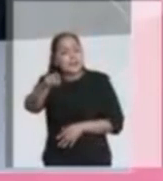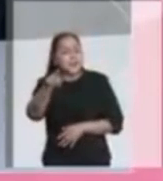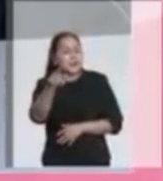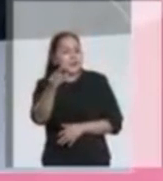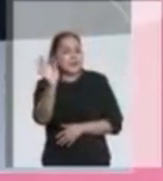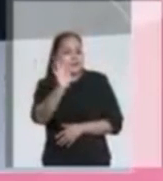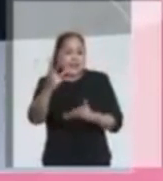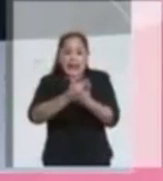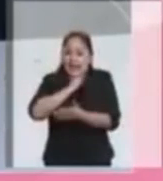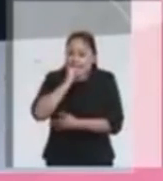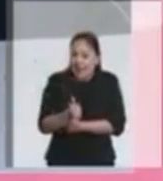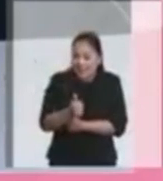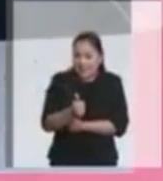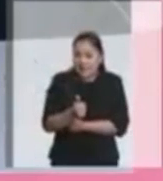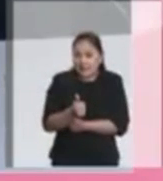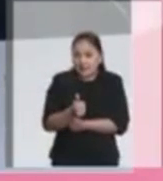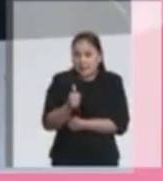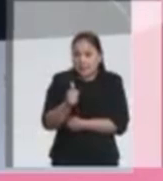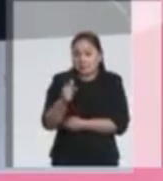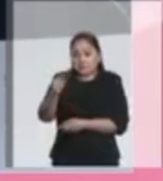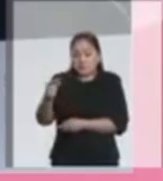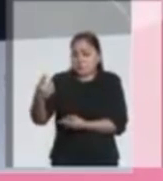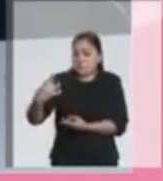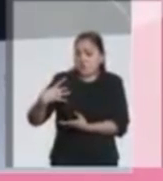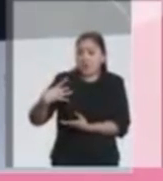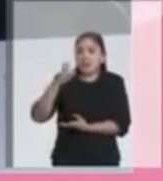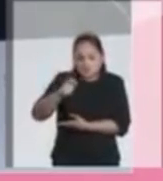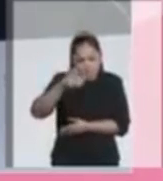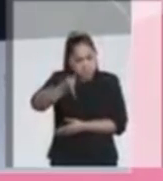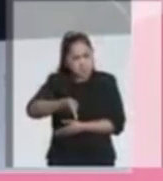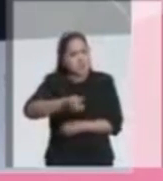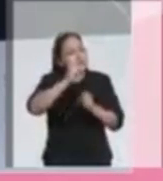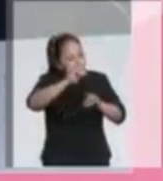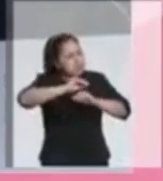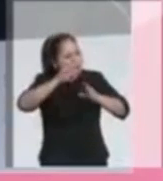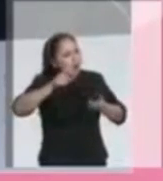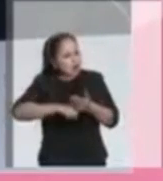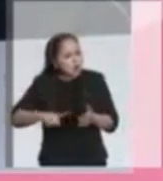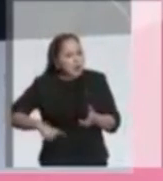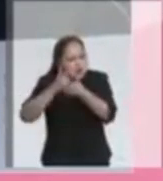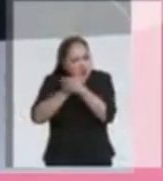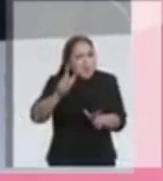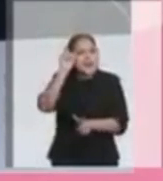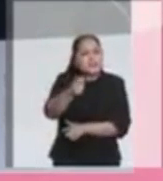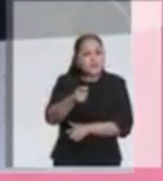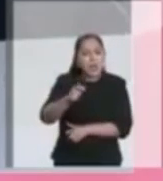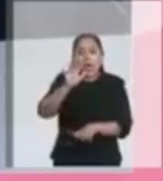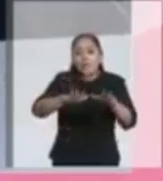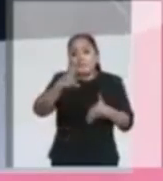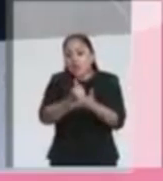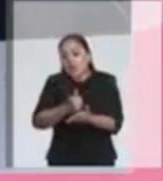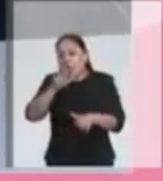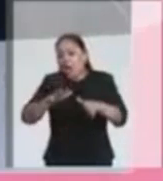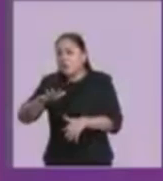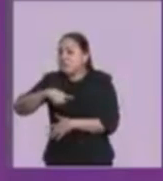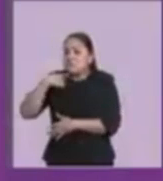¿aceptaría haber sido derrotado? ¿Sí? Desde luego que sí. En la democracia también se gana o se pierde. Lo